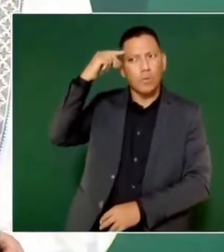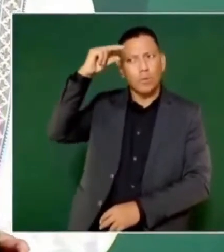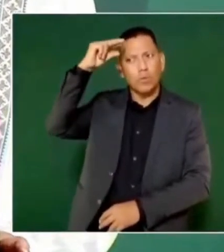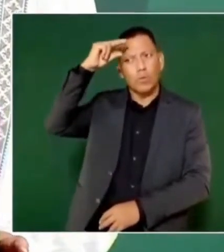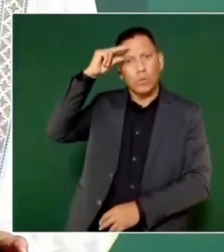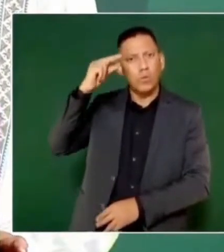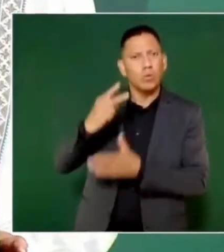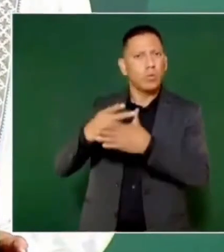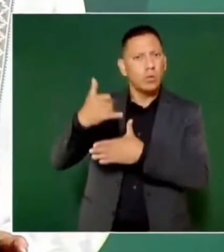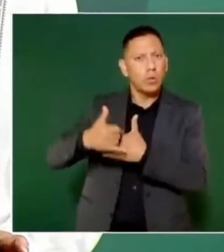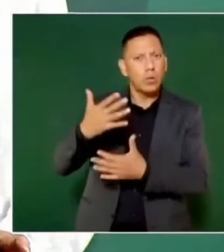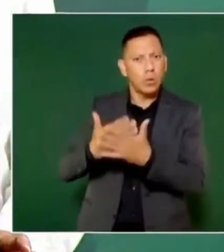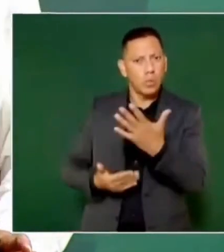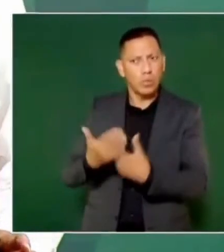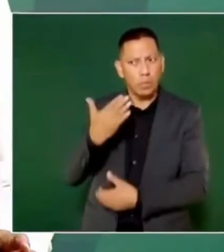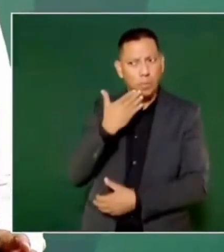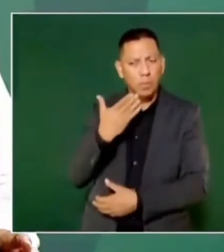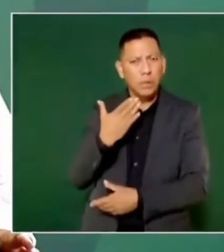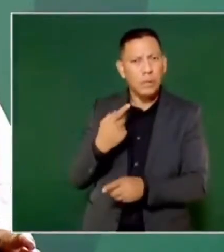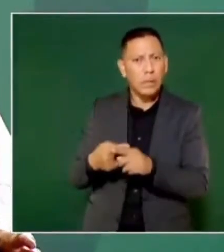no